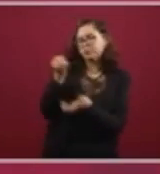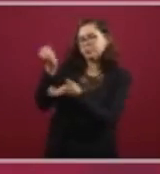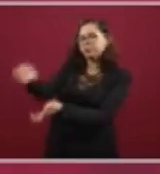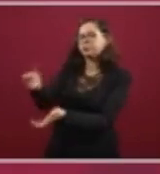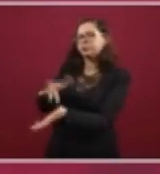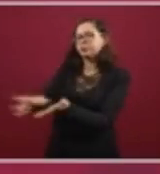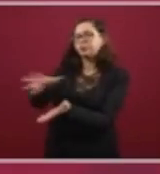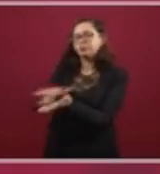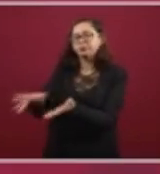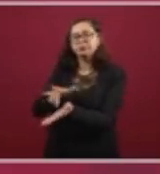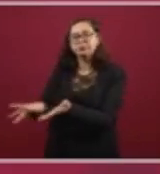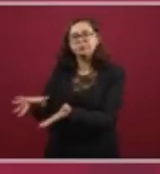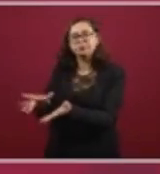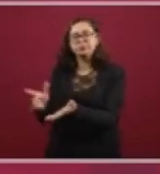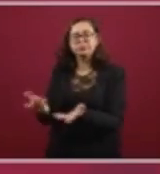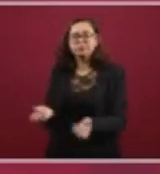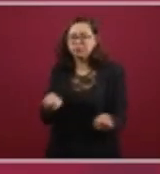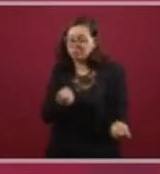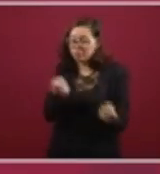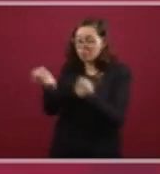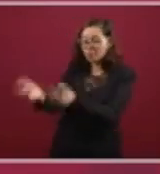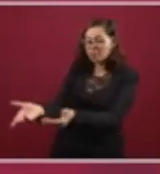fondos a